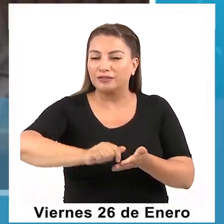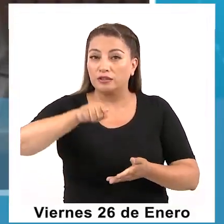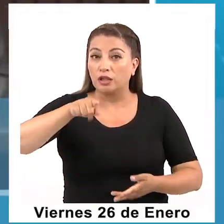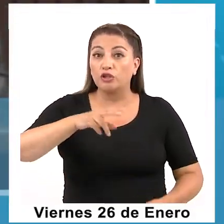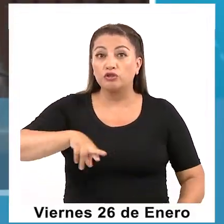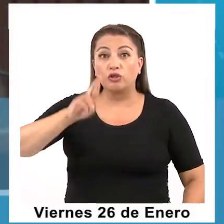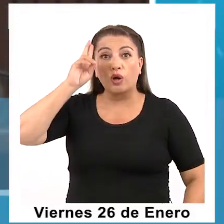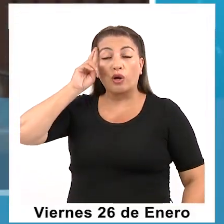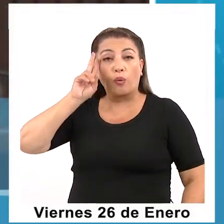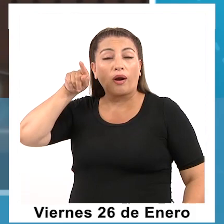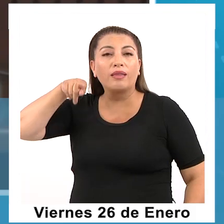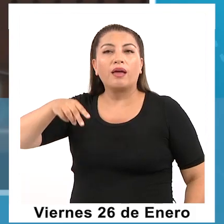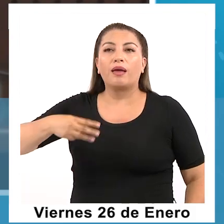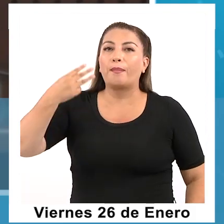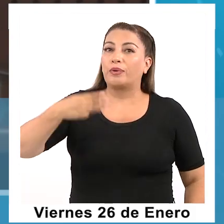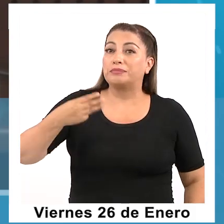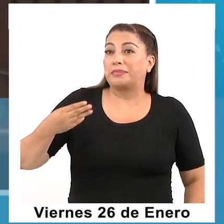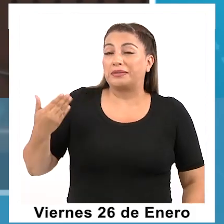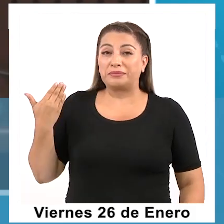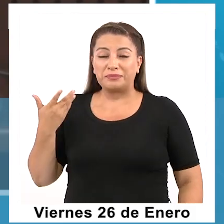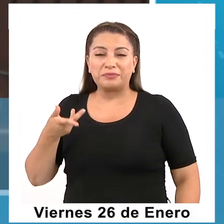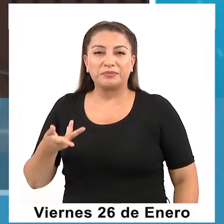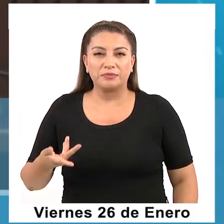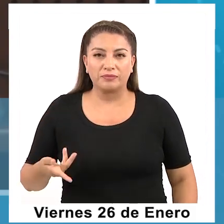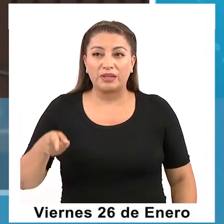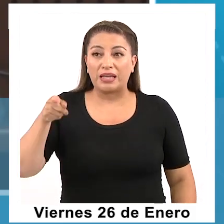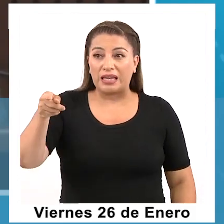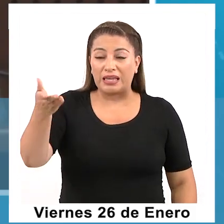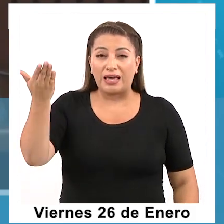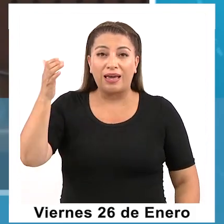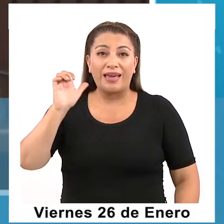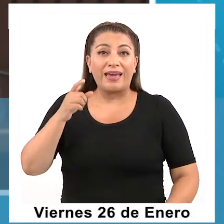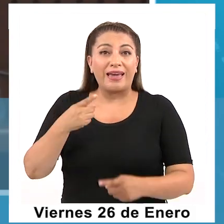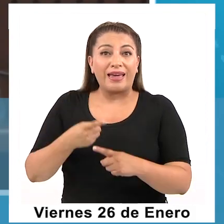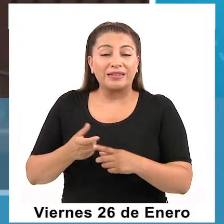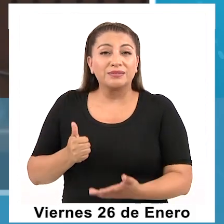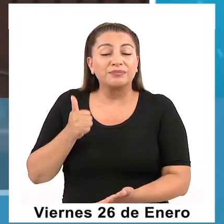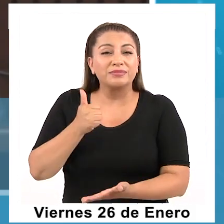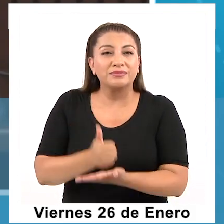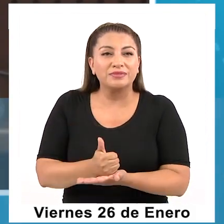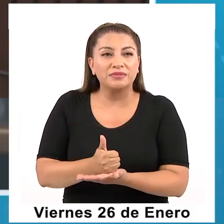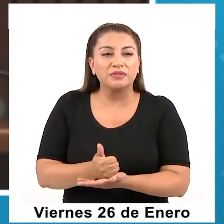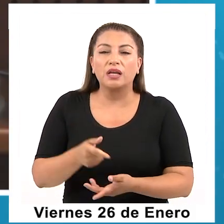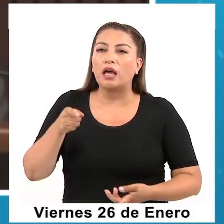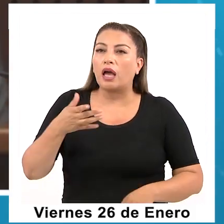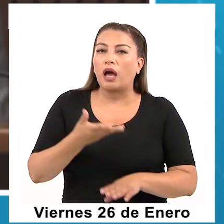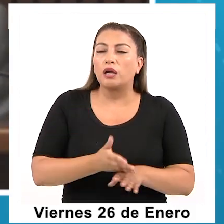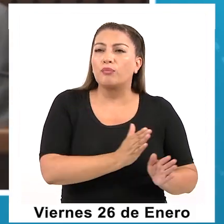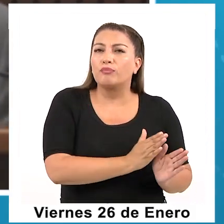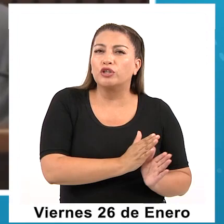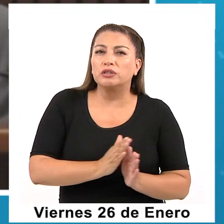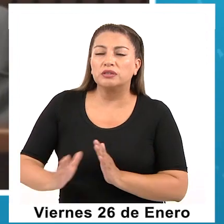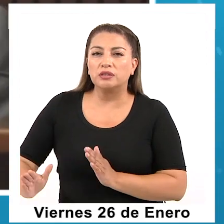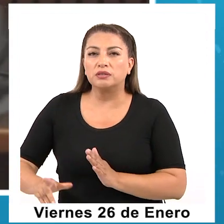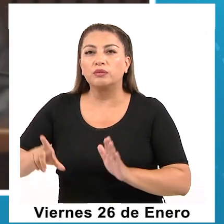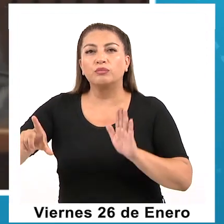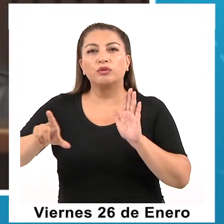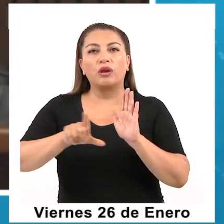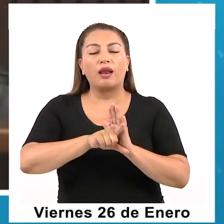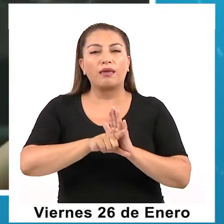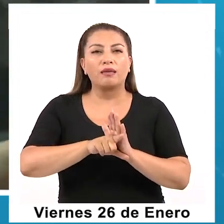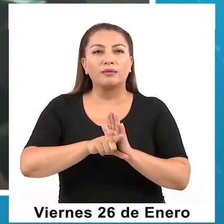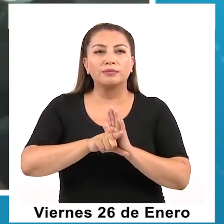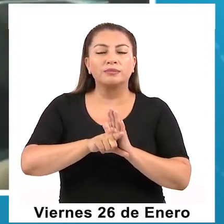que recordar que las municipalidades, ¿cierto?, Ujú. donde ella es la ex edil, tiene procesos que están establecidos en sus leyes